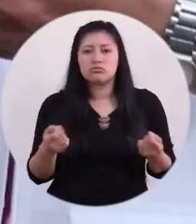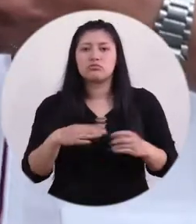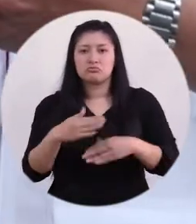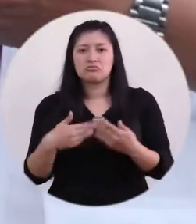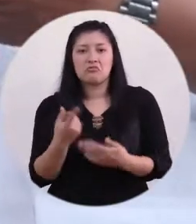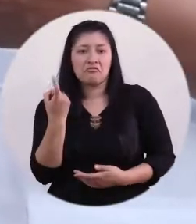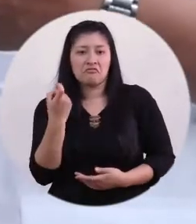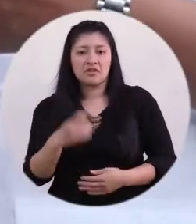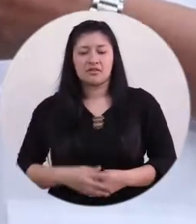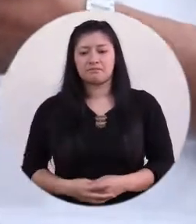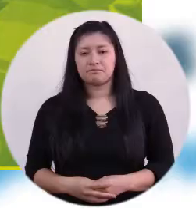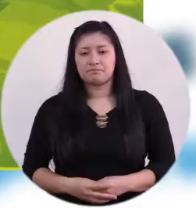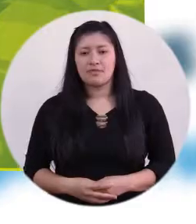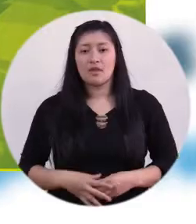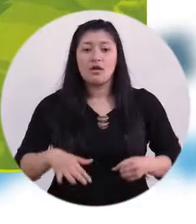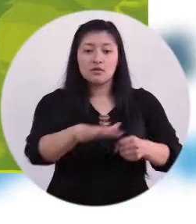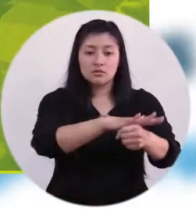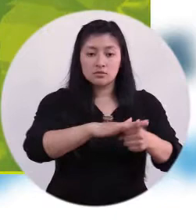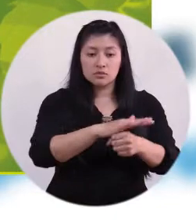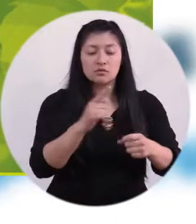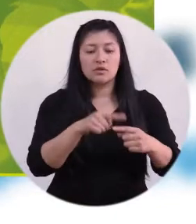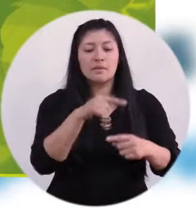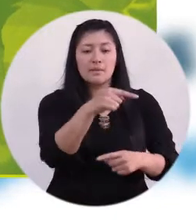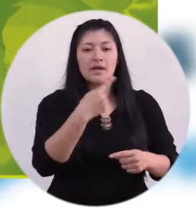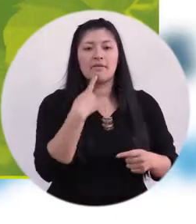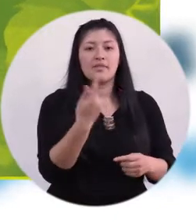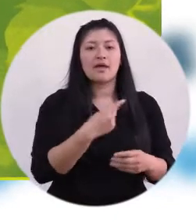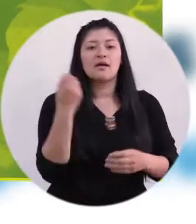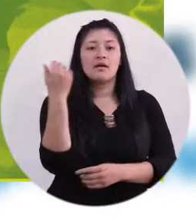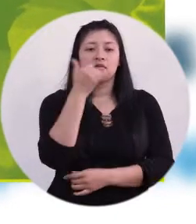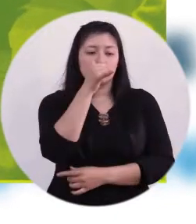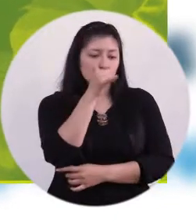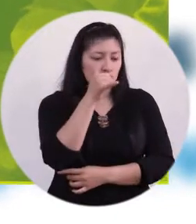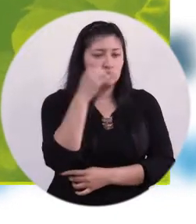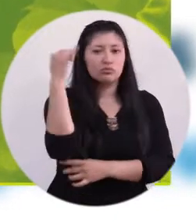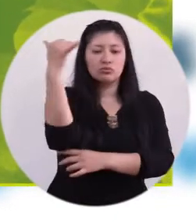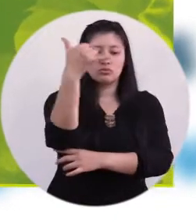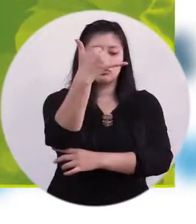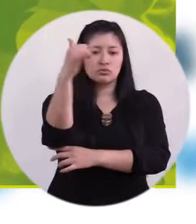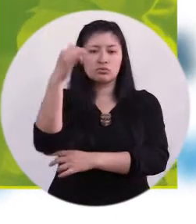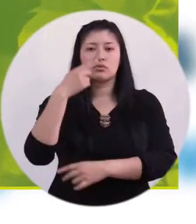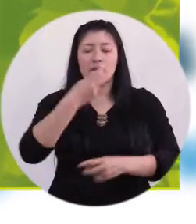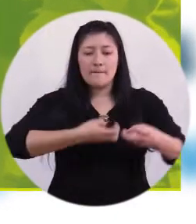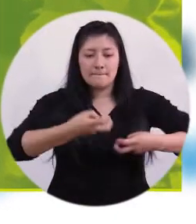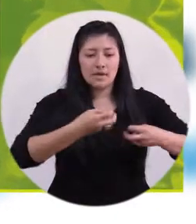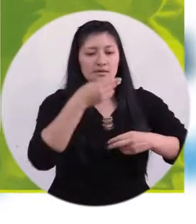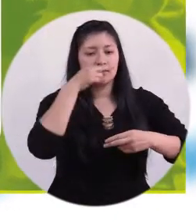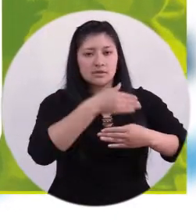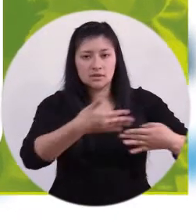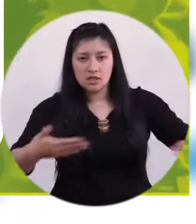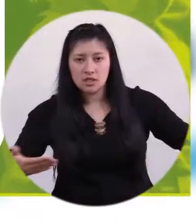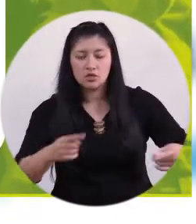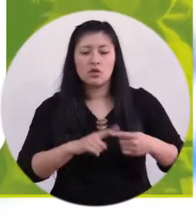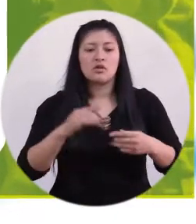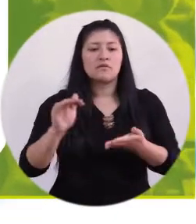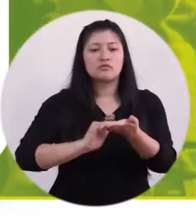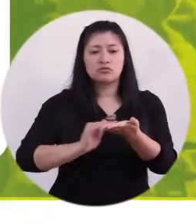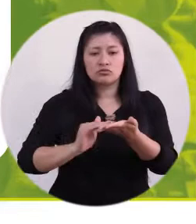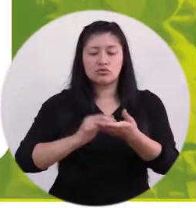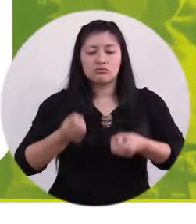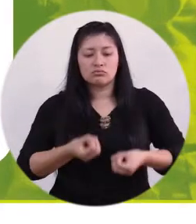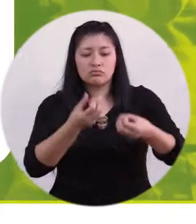tres comunas y de dos corregimientos en las comunas serán realidad proyectos como kits de entornos seguros parques para la primera infancia